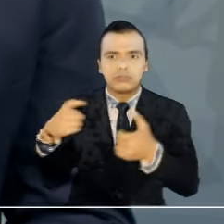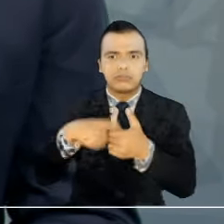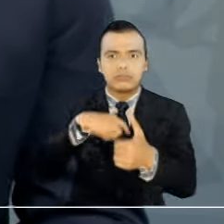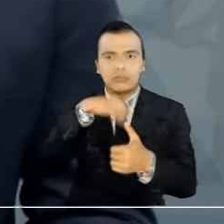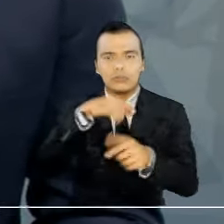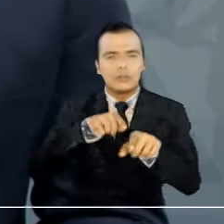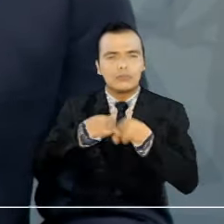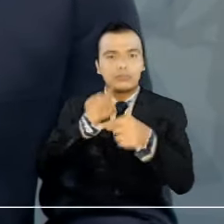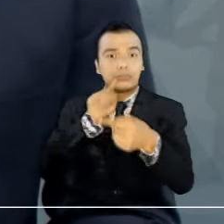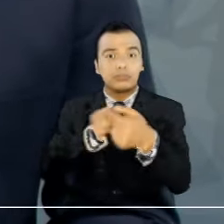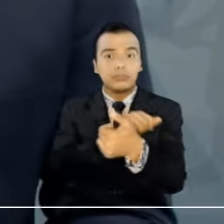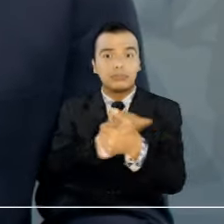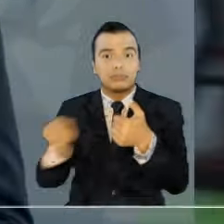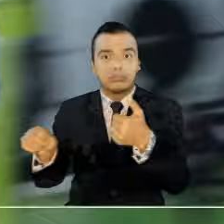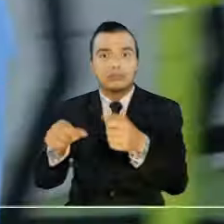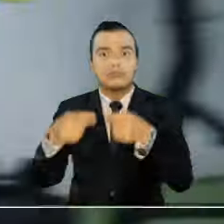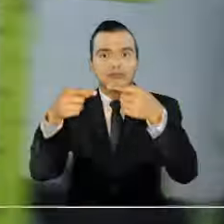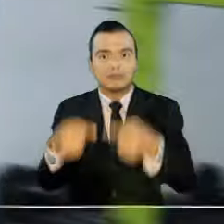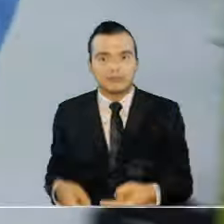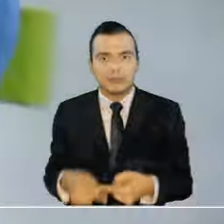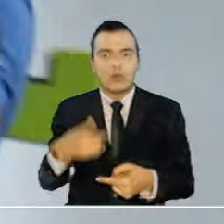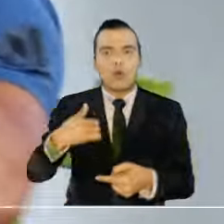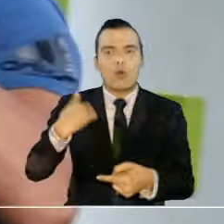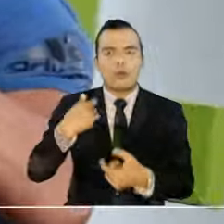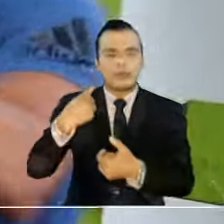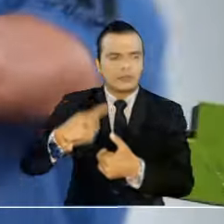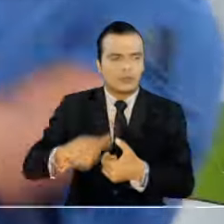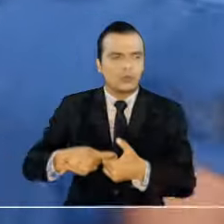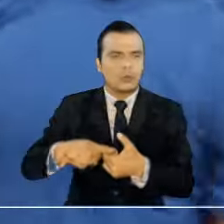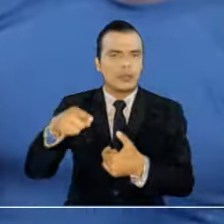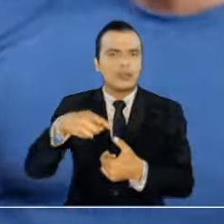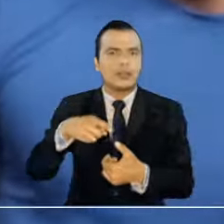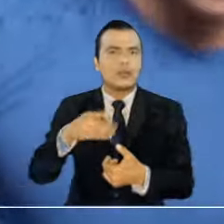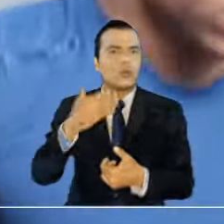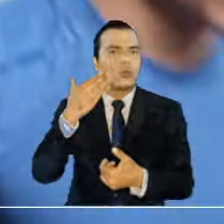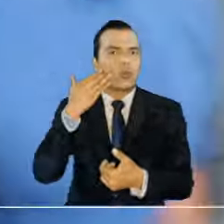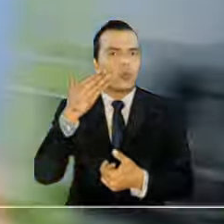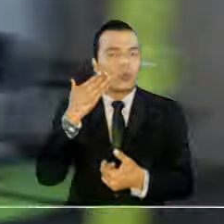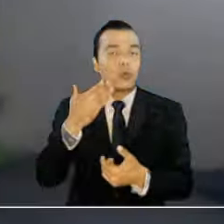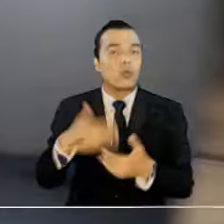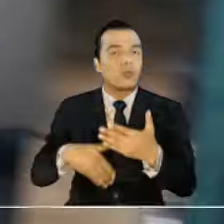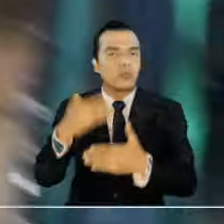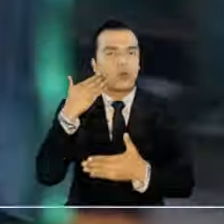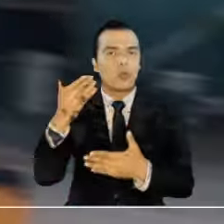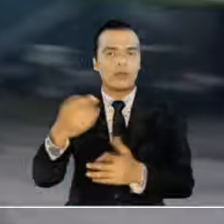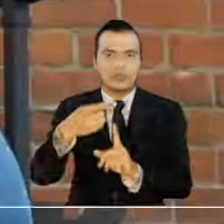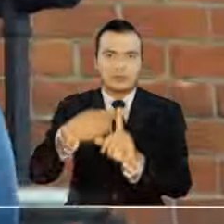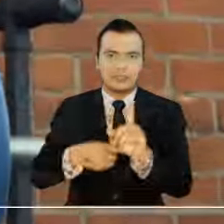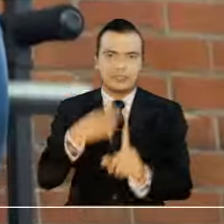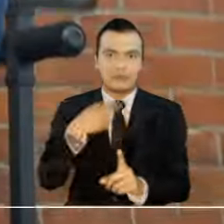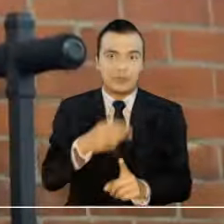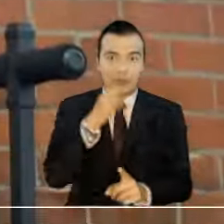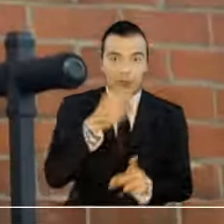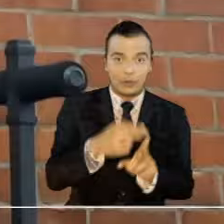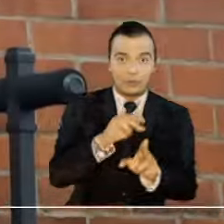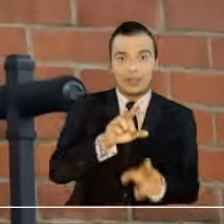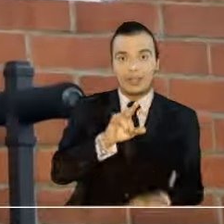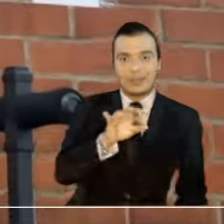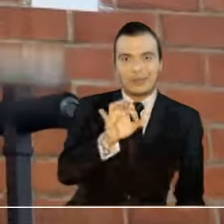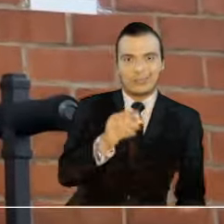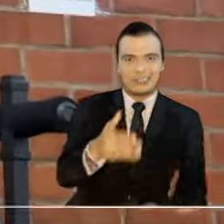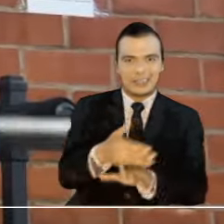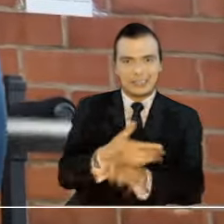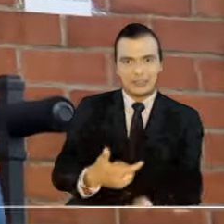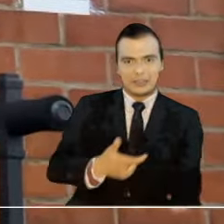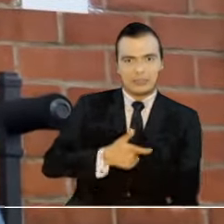hará Pereira en noviembre. Esta tarde, con la invitación especial del medallista olímpico Luis Javier Mosquera, inicia el Campeonato